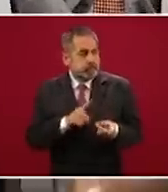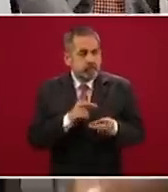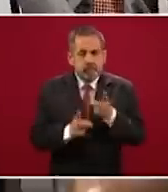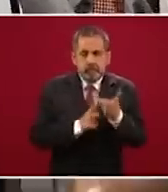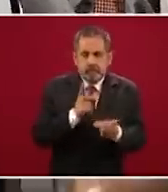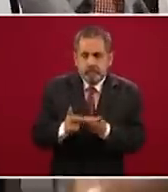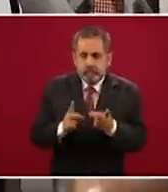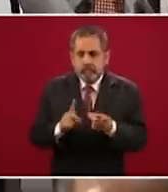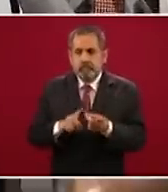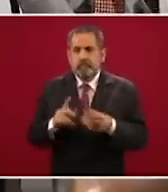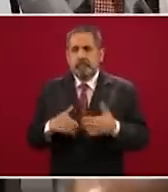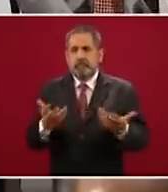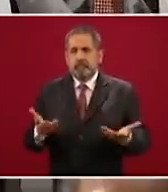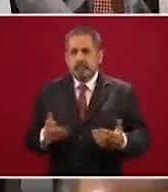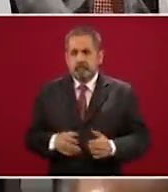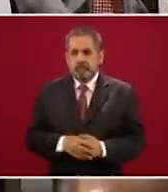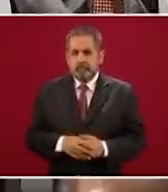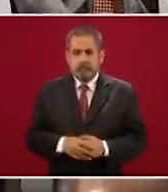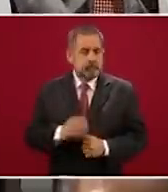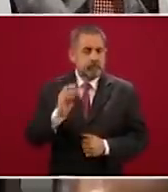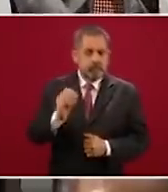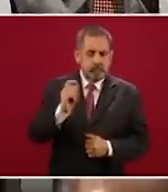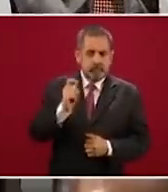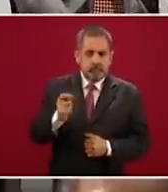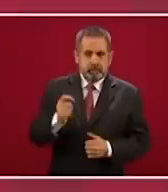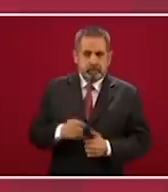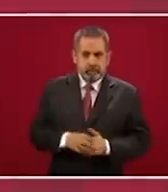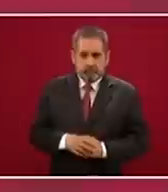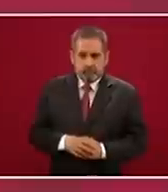deporte? O